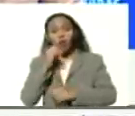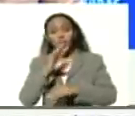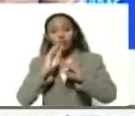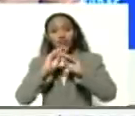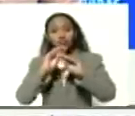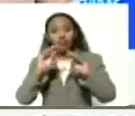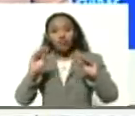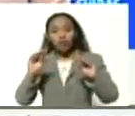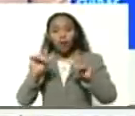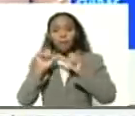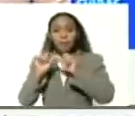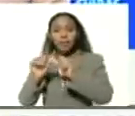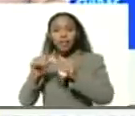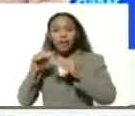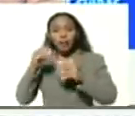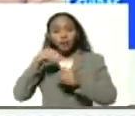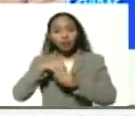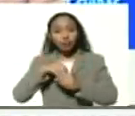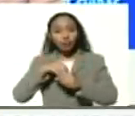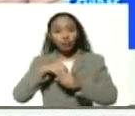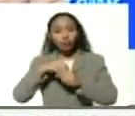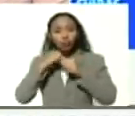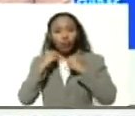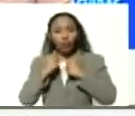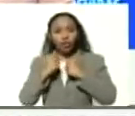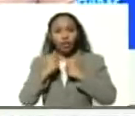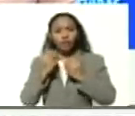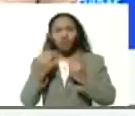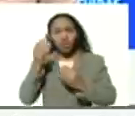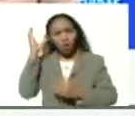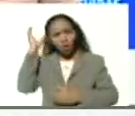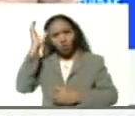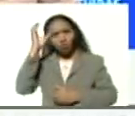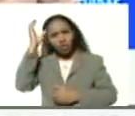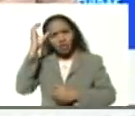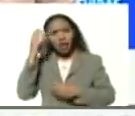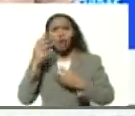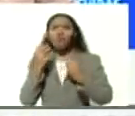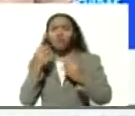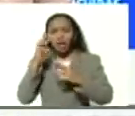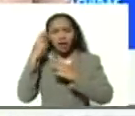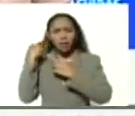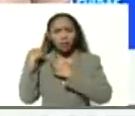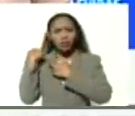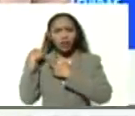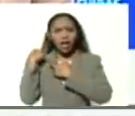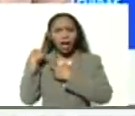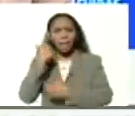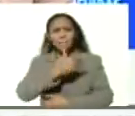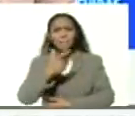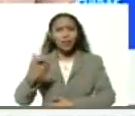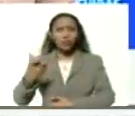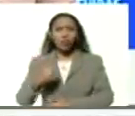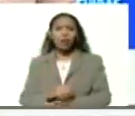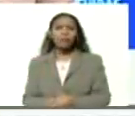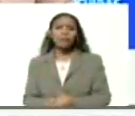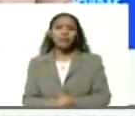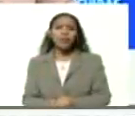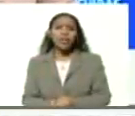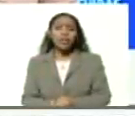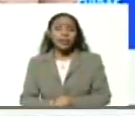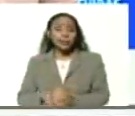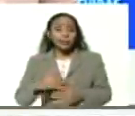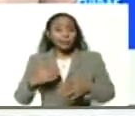es a mantenernos en la cuarentena con mucha conciencia, con mucha responsabilidad ciudadana y con la